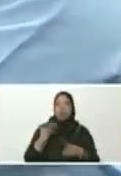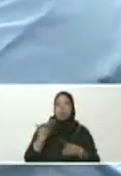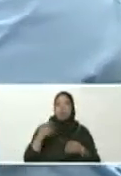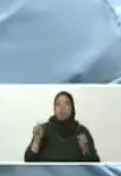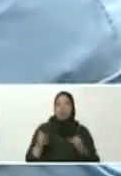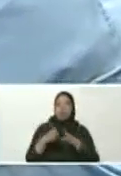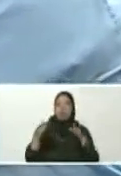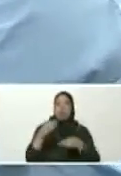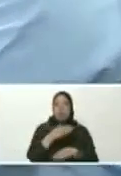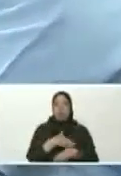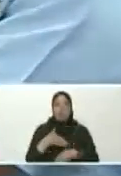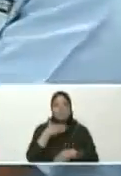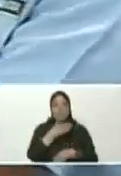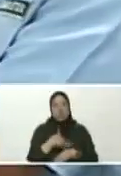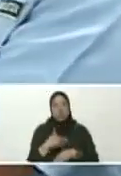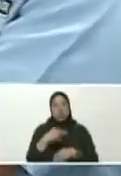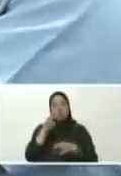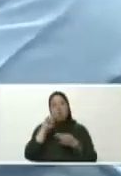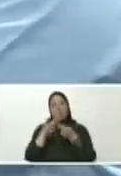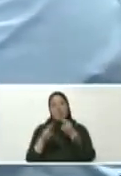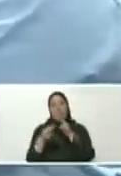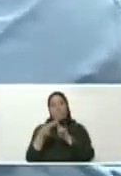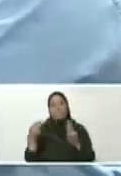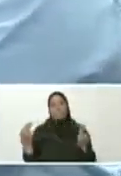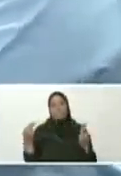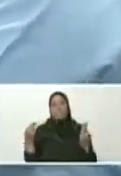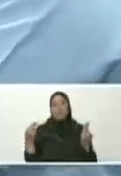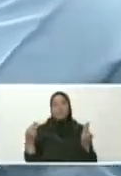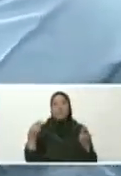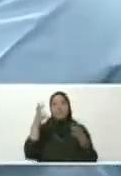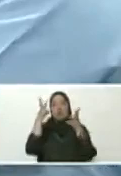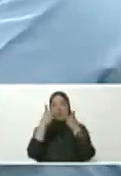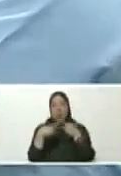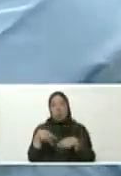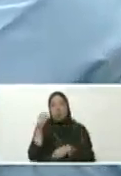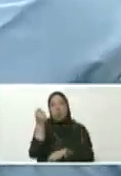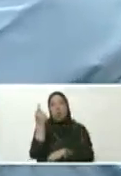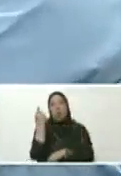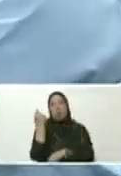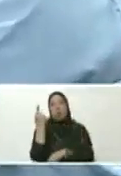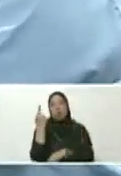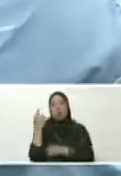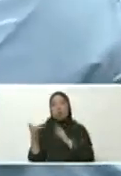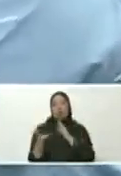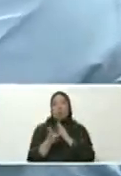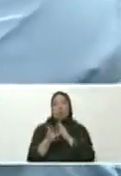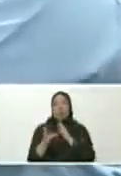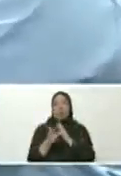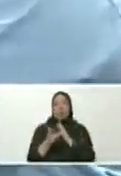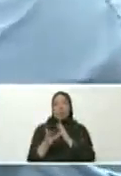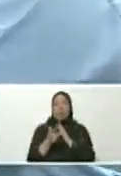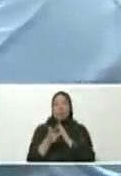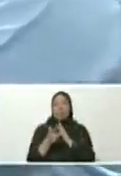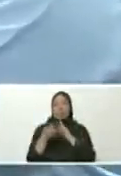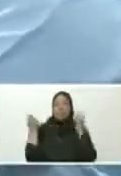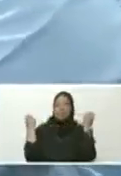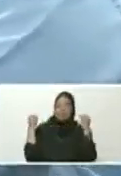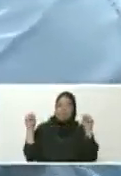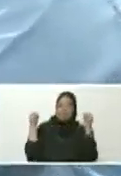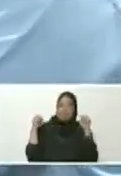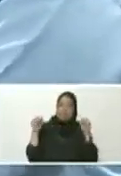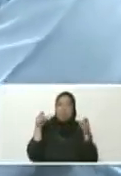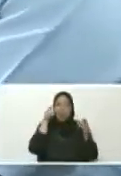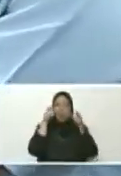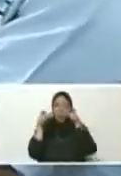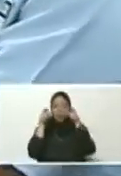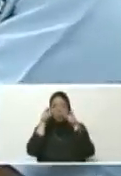gran misión Cuadrante de Paz, específicamente en el vértice número 11, innovación tecnológica. Excelente. Aplicada a la